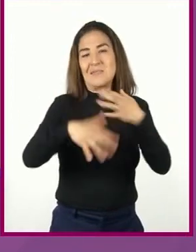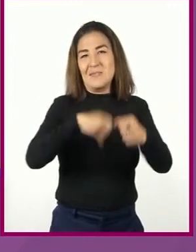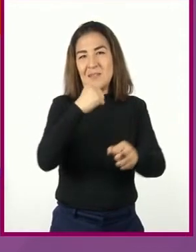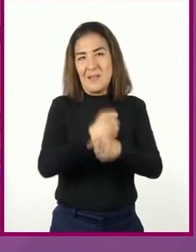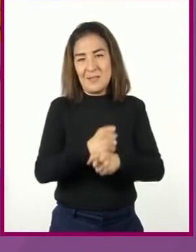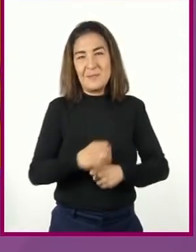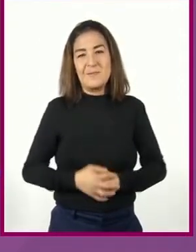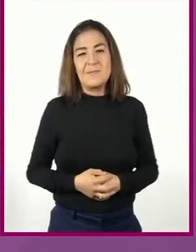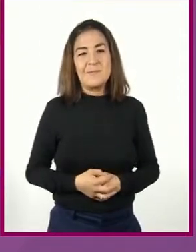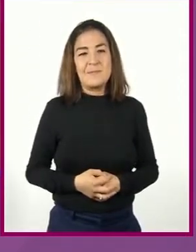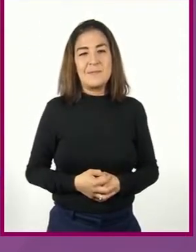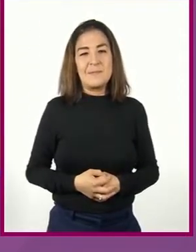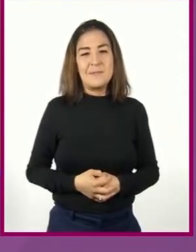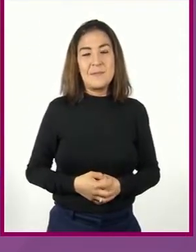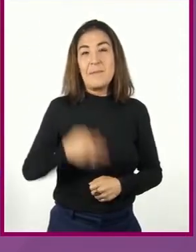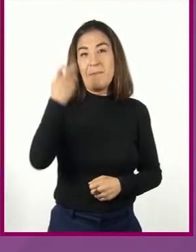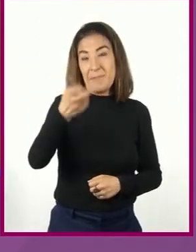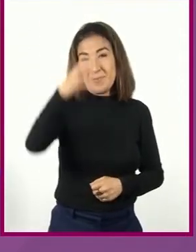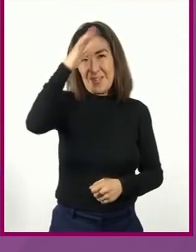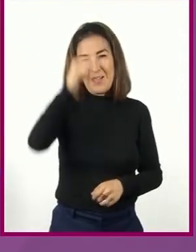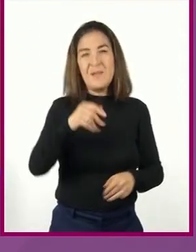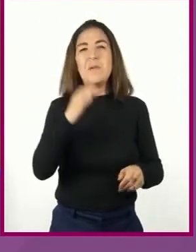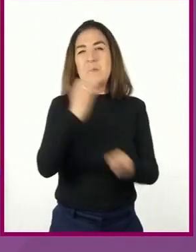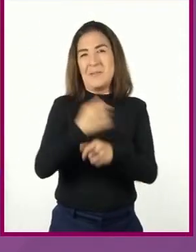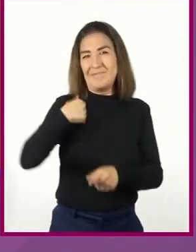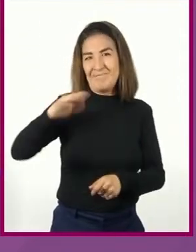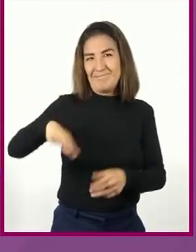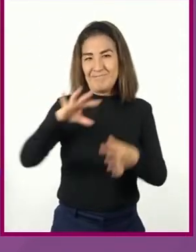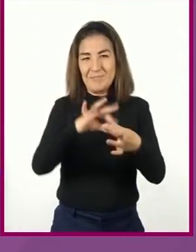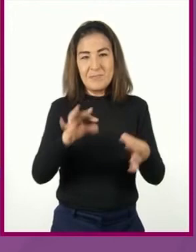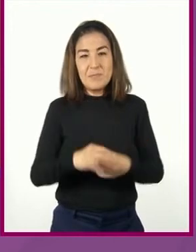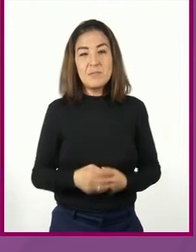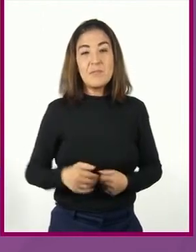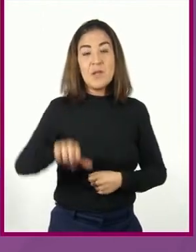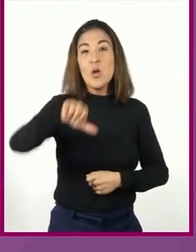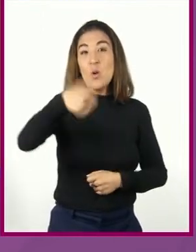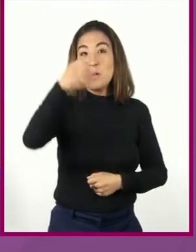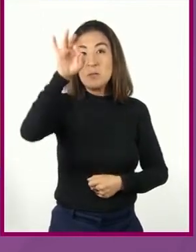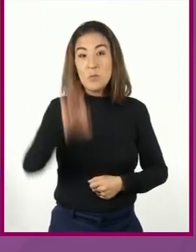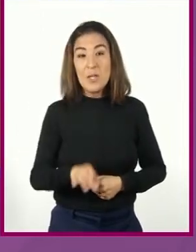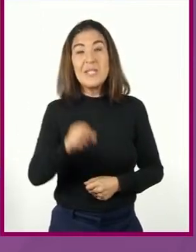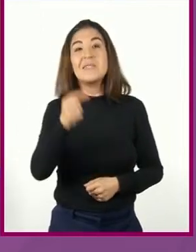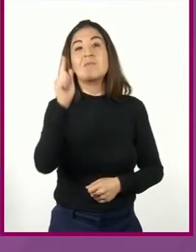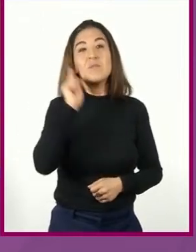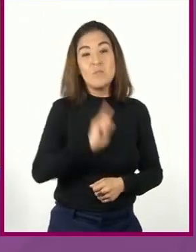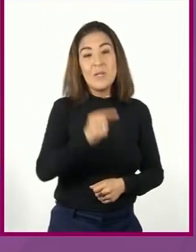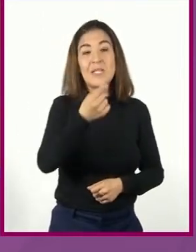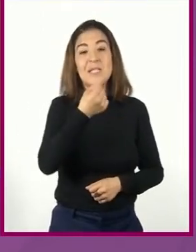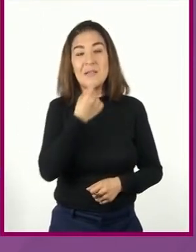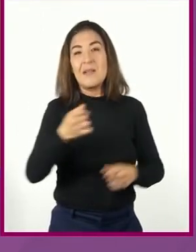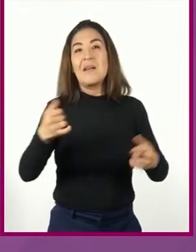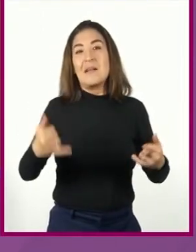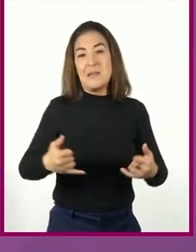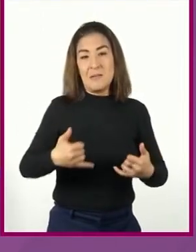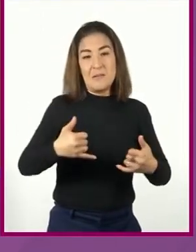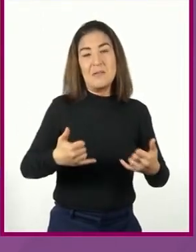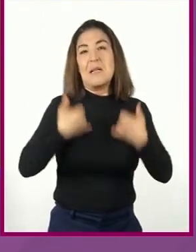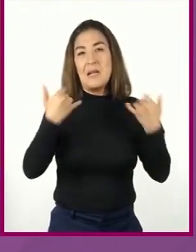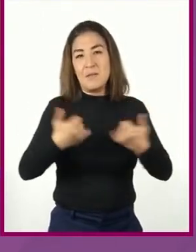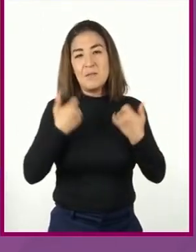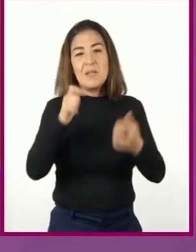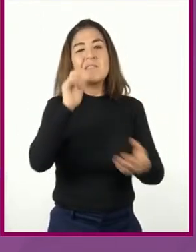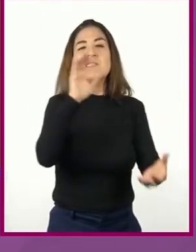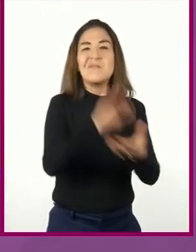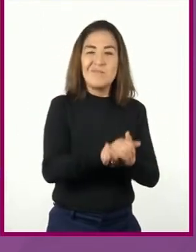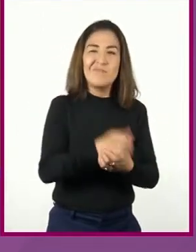edad. De acuerdo con el comentario anterior, el 11% de las niñas y adolescentes de todo el mundo contrae matrimonio